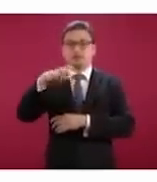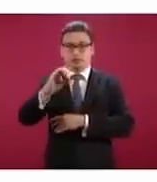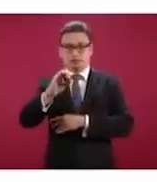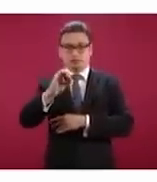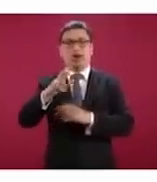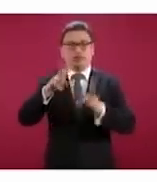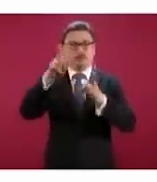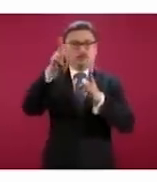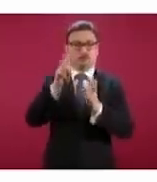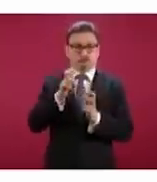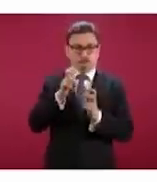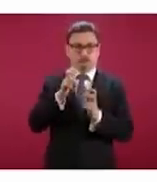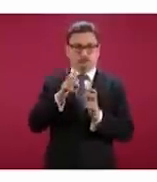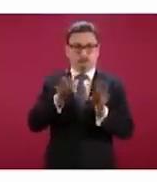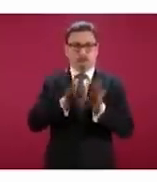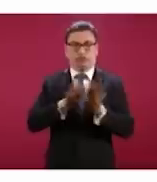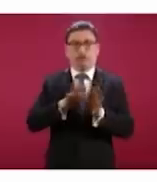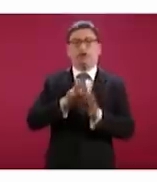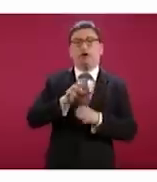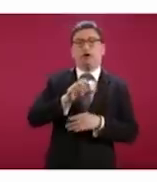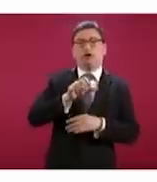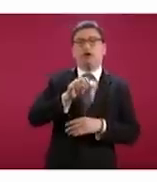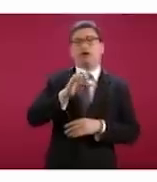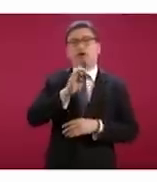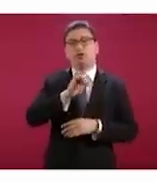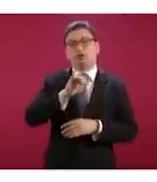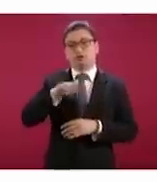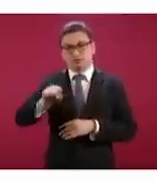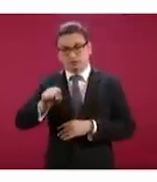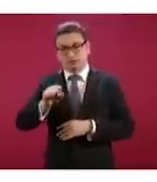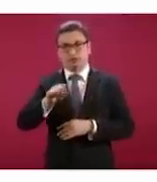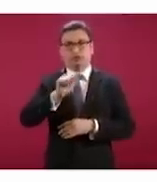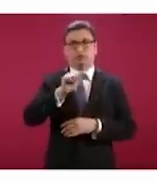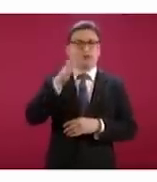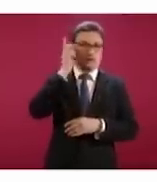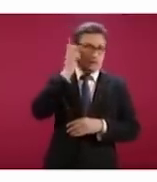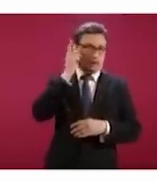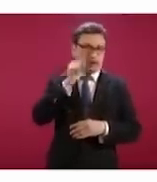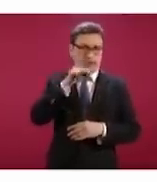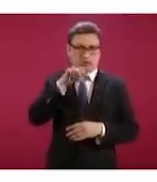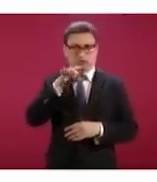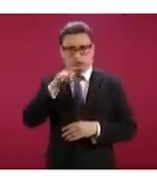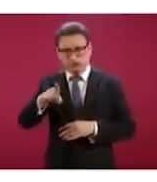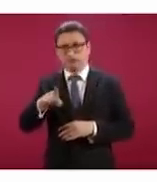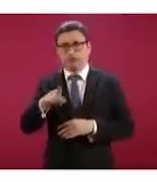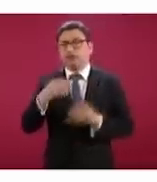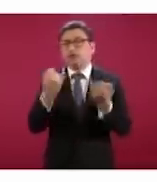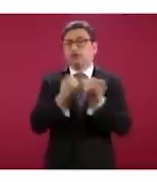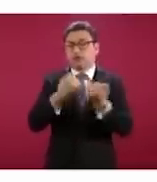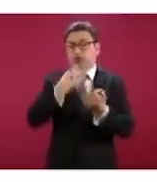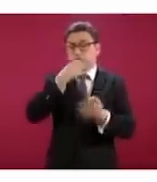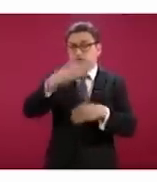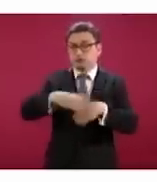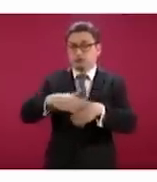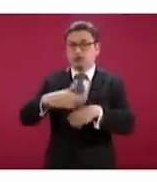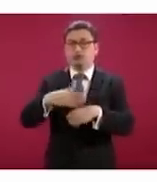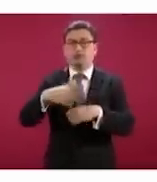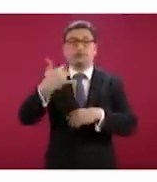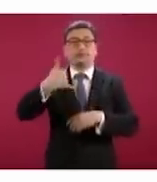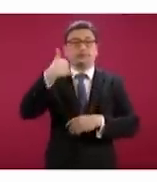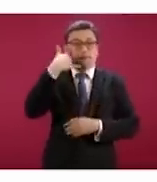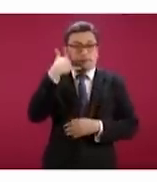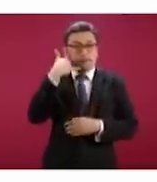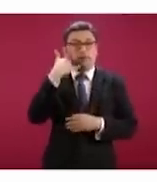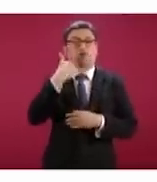descargarse en el sistema OIS y Android. Ponemos a la disposición, además, teléfonos